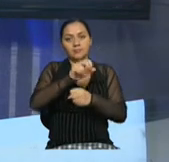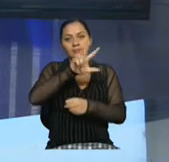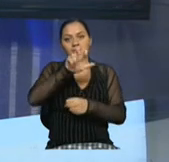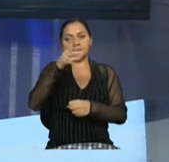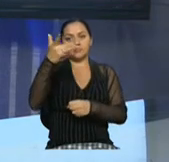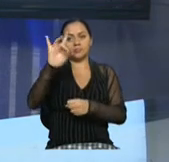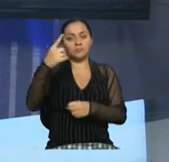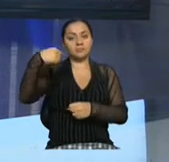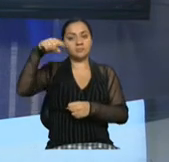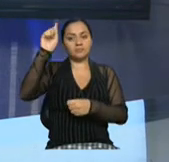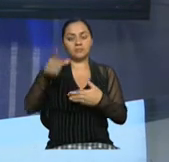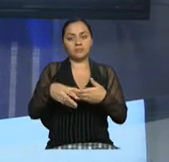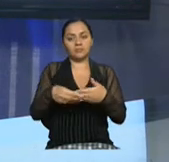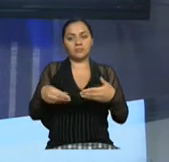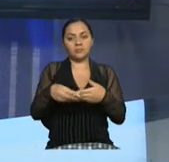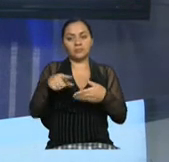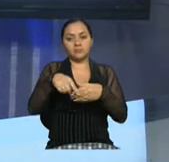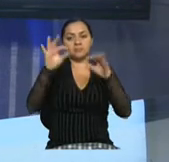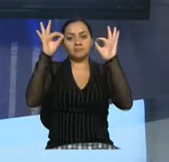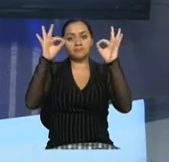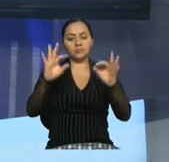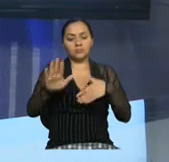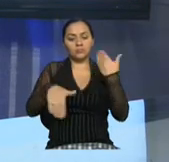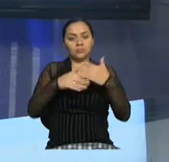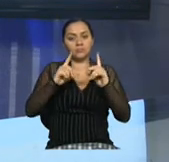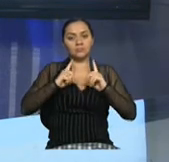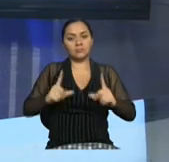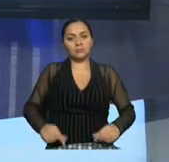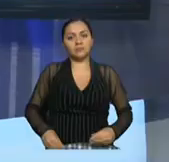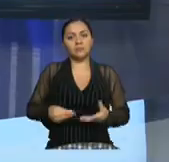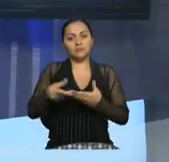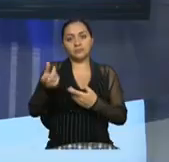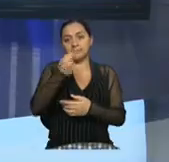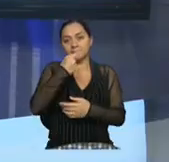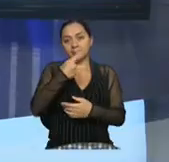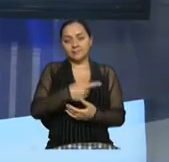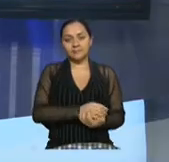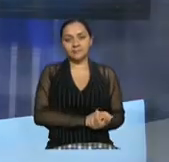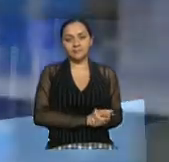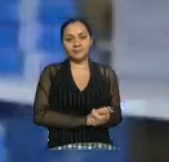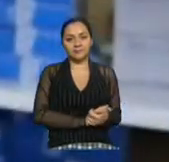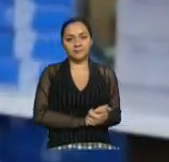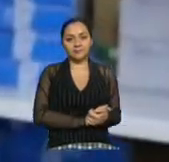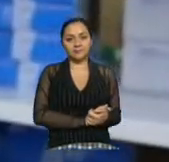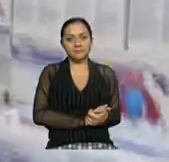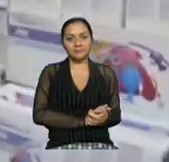318 millones de dólares en el presupuesto de salud para la compra de medicinas.